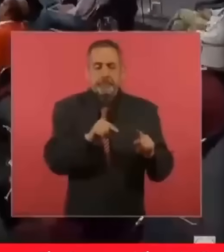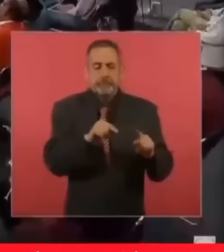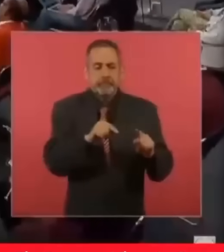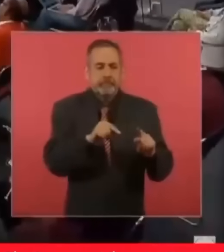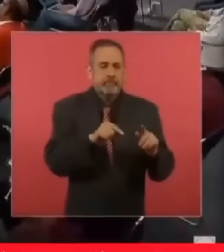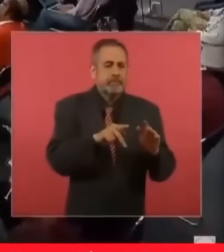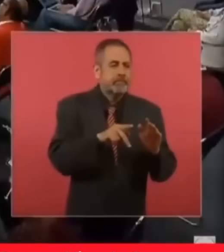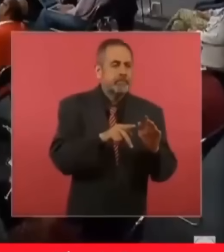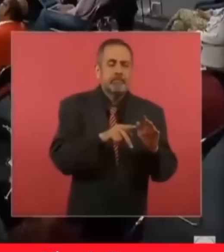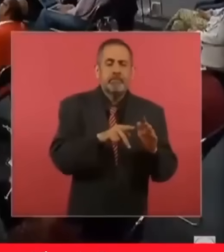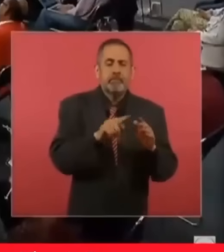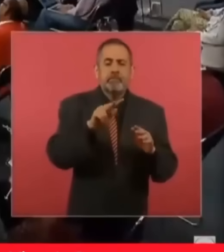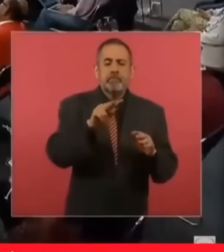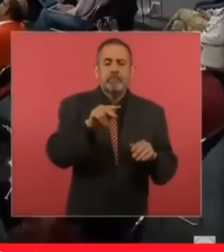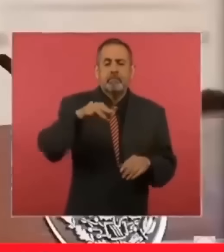en Milenio,